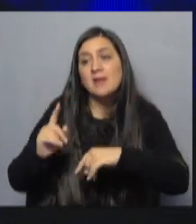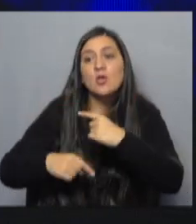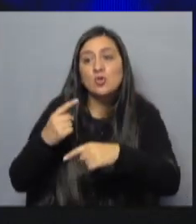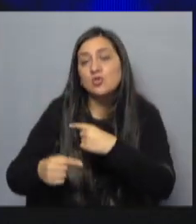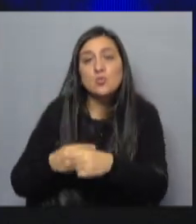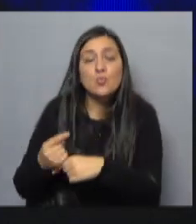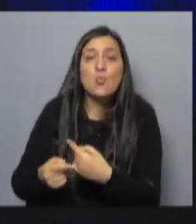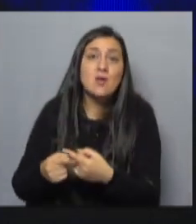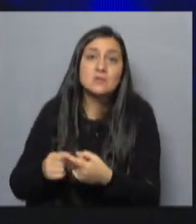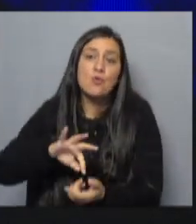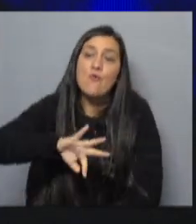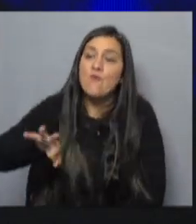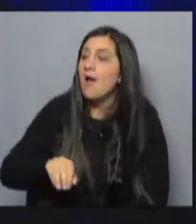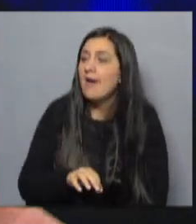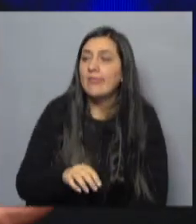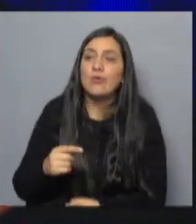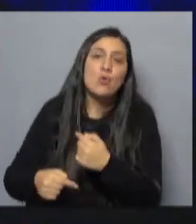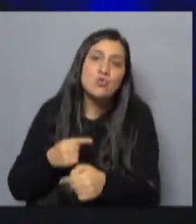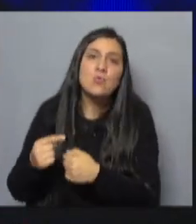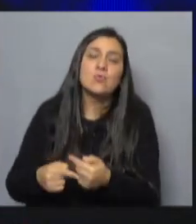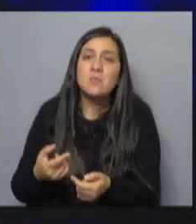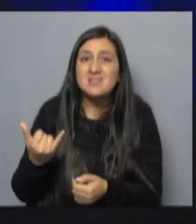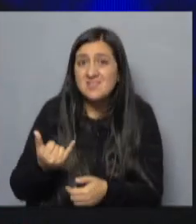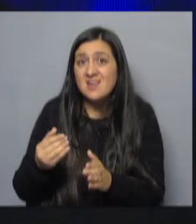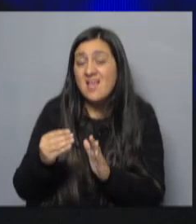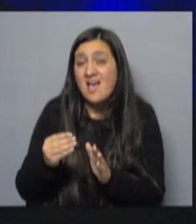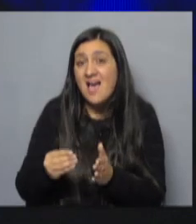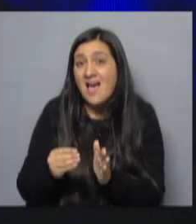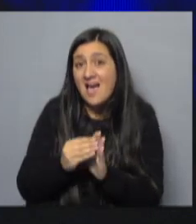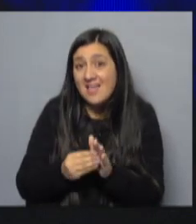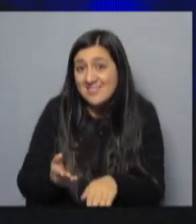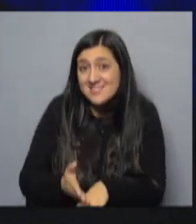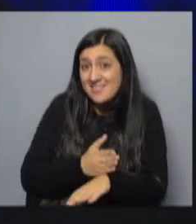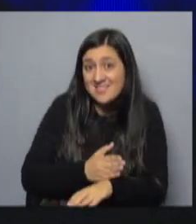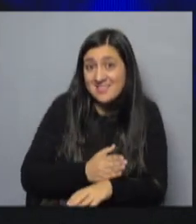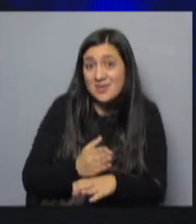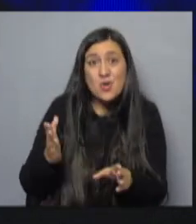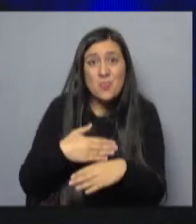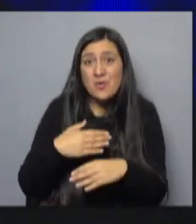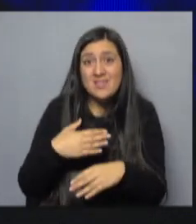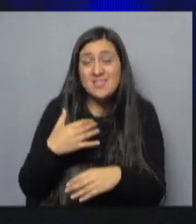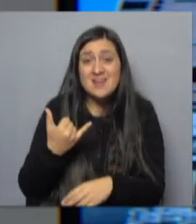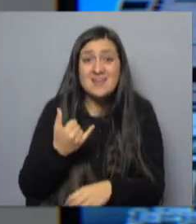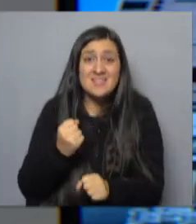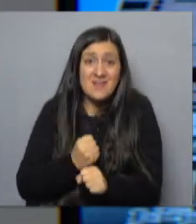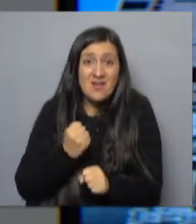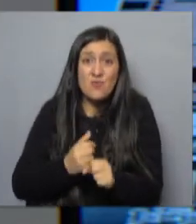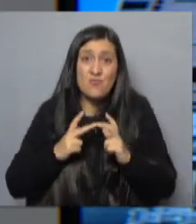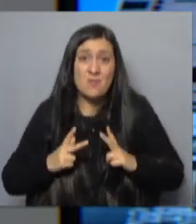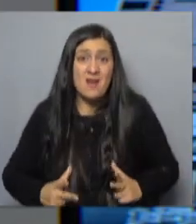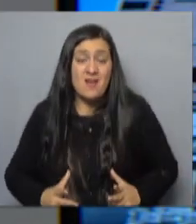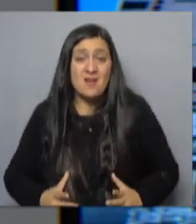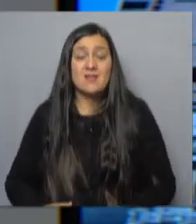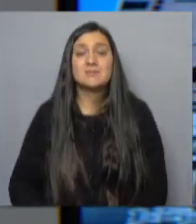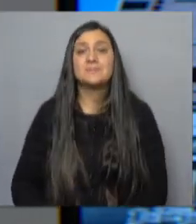sistema. Porque si tenés antecedentes y salís, no podés trabajar. Claro, claro. Esta visibilidad que hoy tenés, Kung